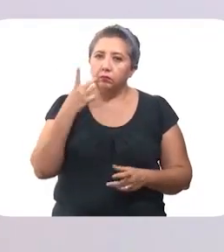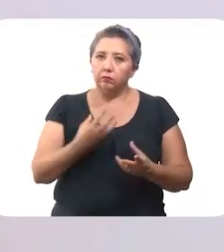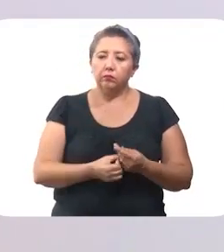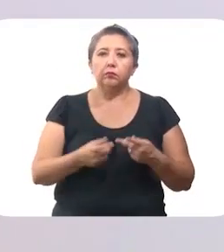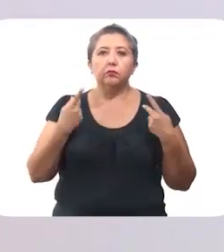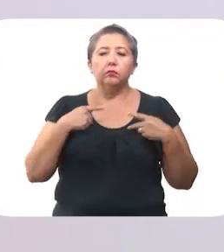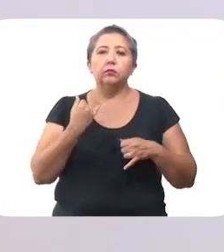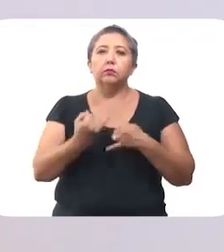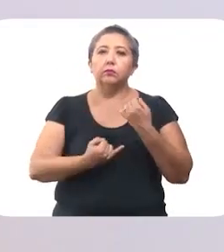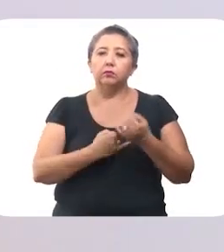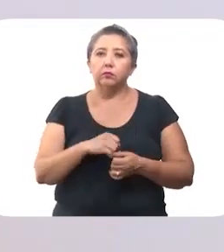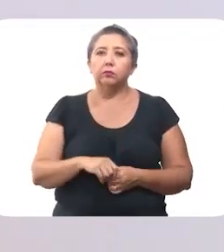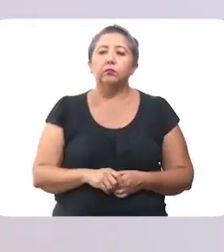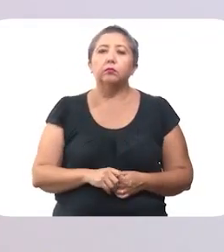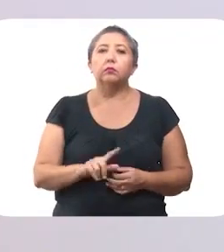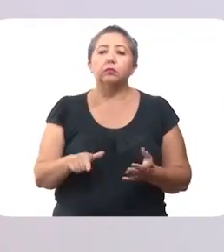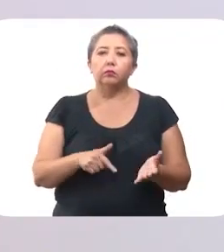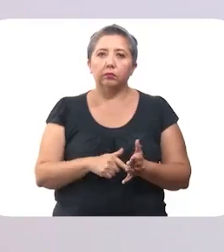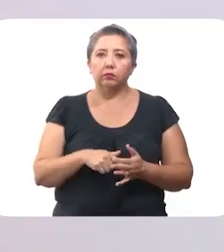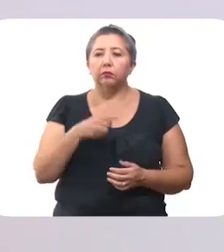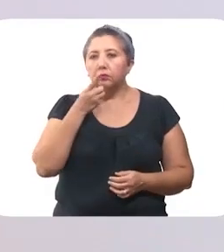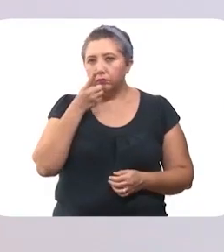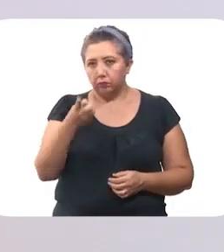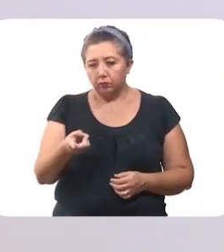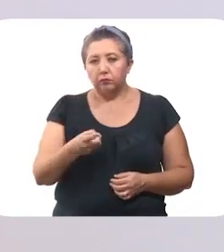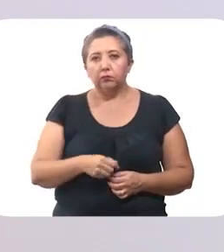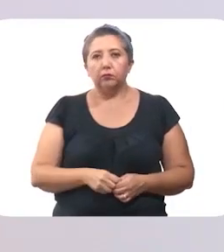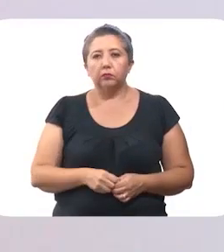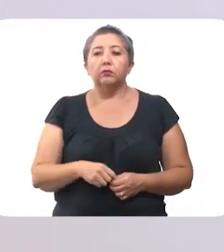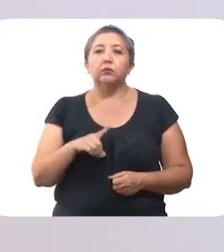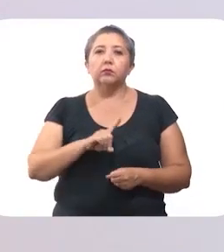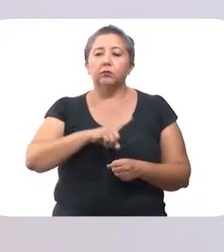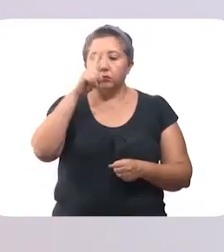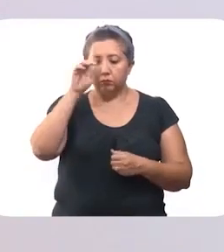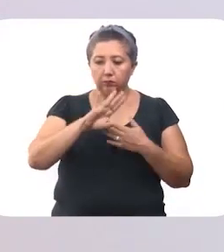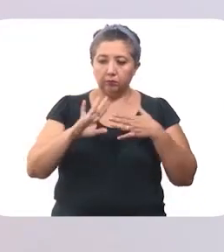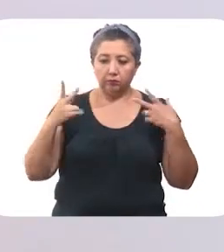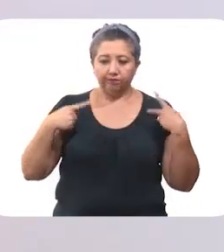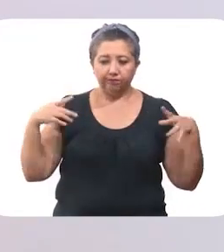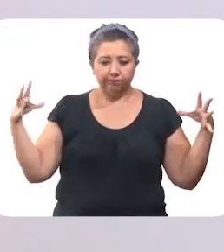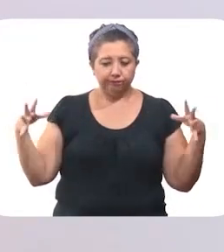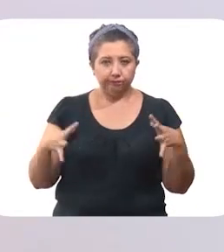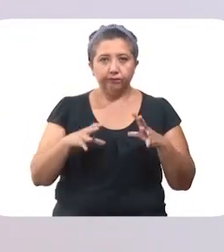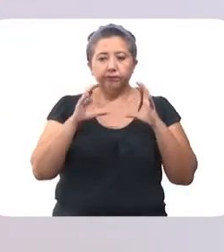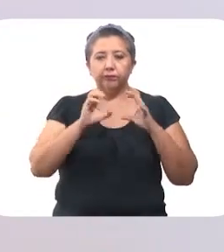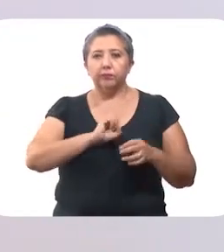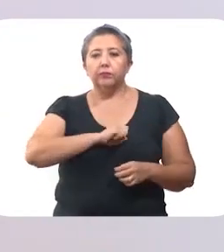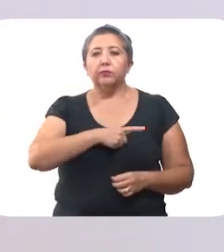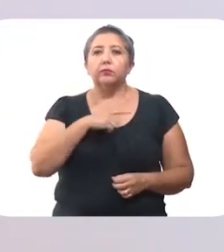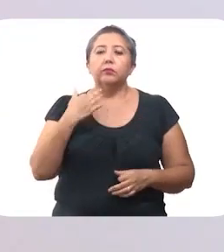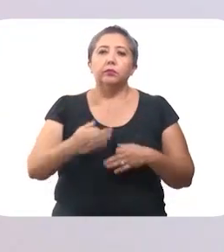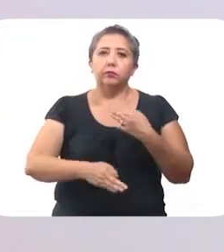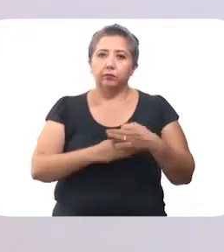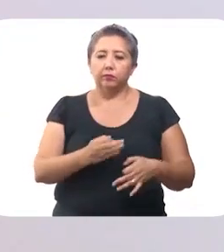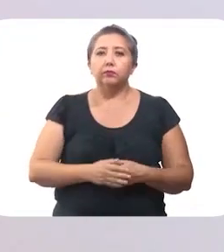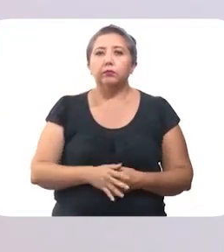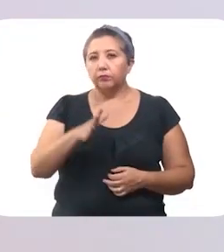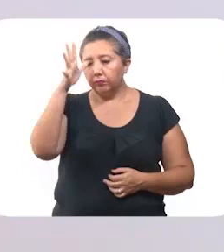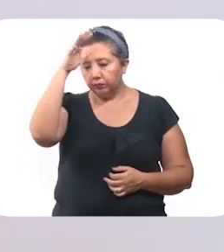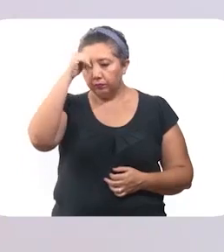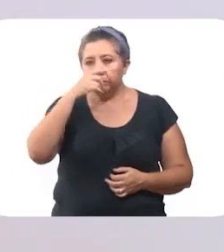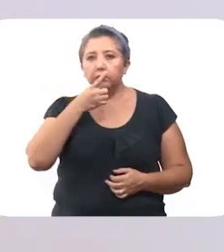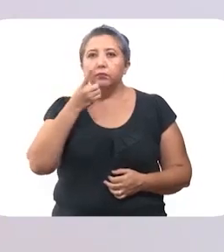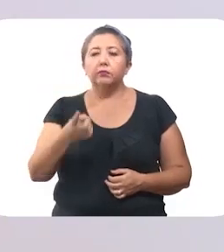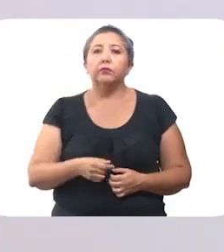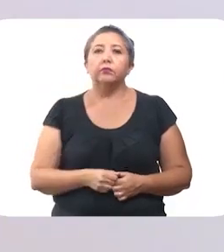la población a acudir al centro de vacunación el día que les fue asignado para evitar aglomeraciones y cuidar de la salud de todos. De acuerdo con